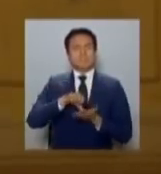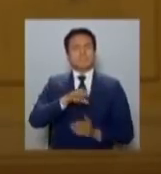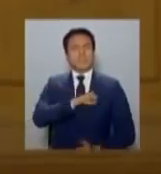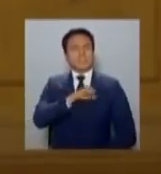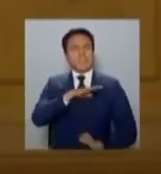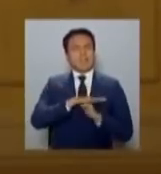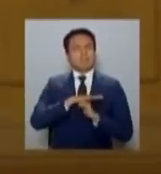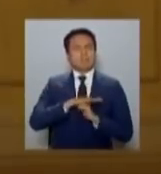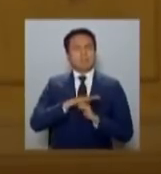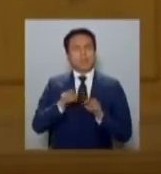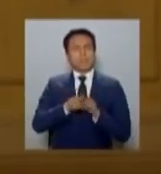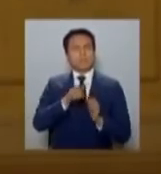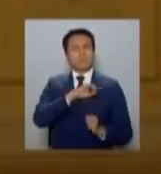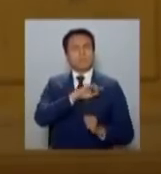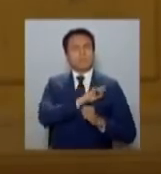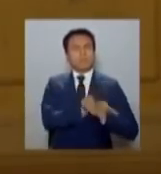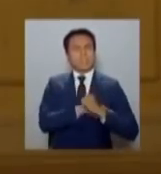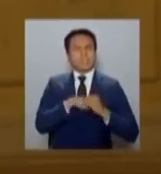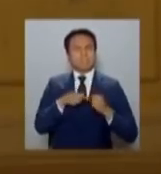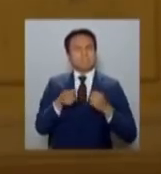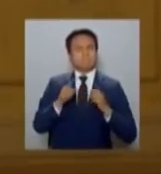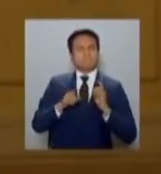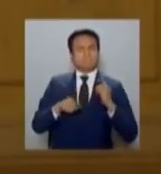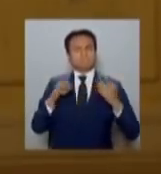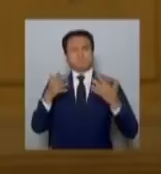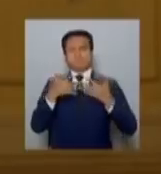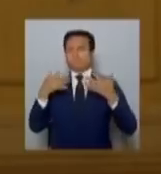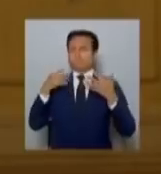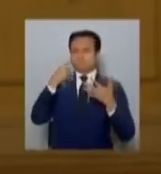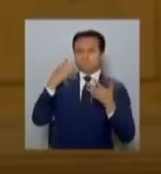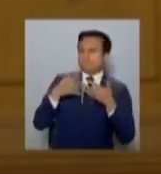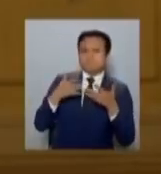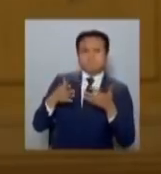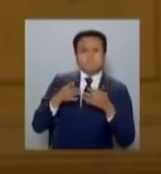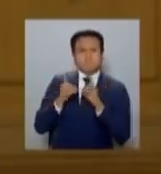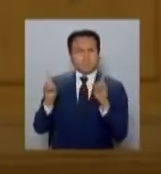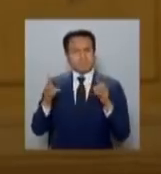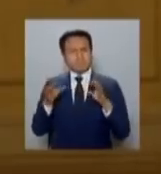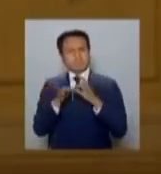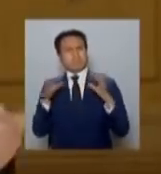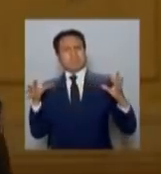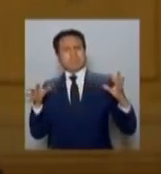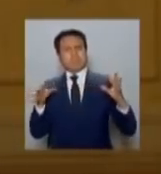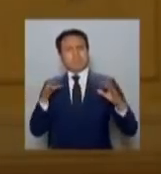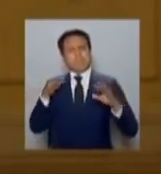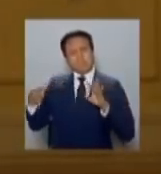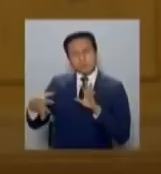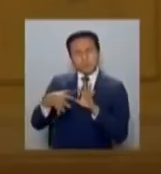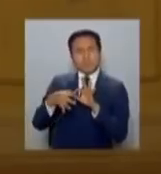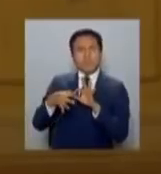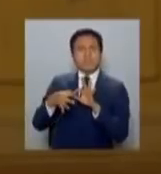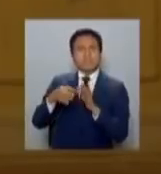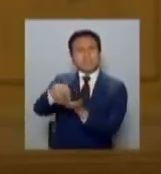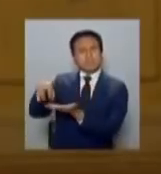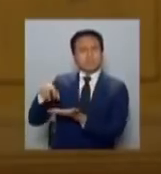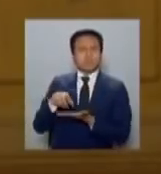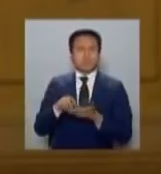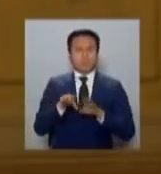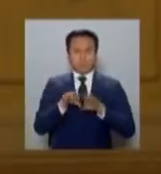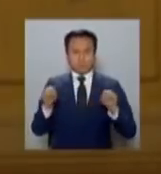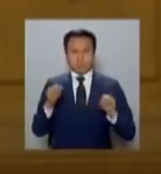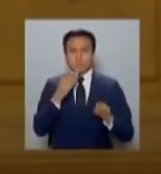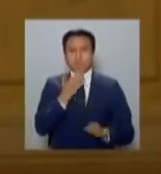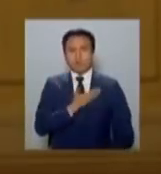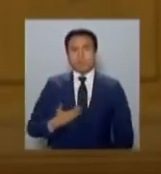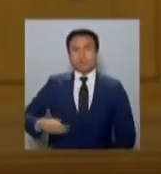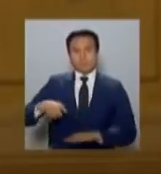va a terminar su periodo el 11 de marzo, Miguel Crispi, de Revolución Democrática, que fue una de las cartas además para ser ministro de la Secretaría General de la Presidencia. Para